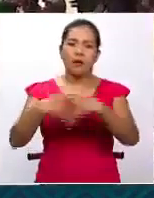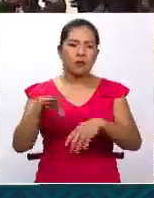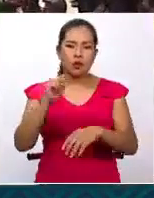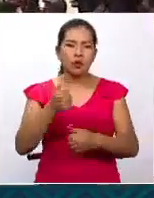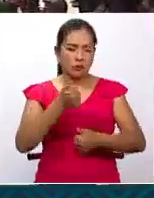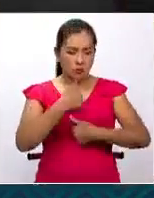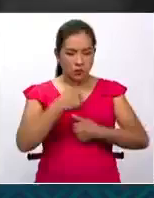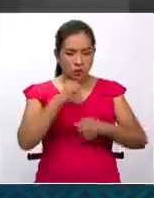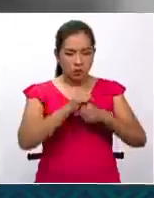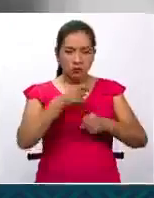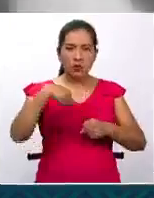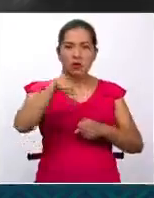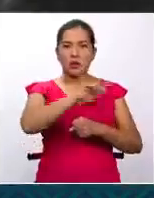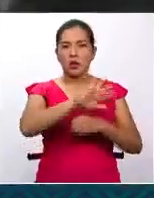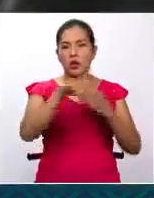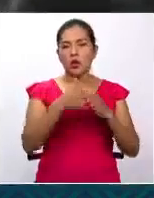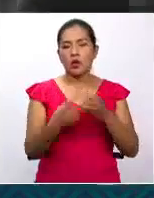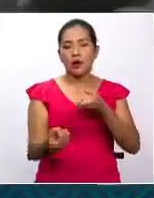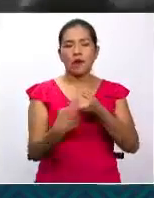derechos de sus afiliados.